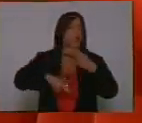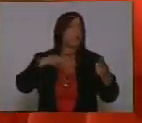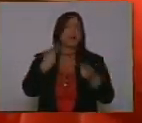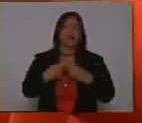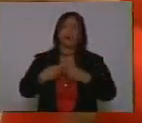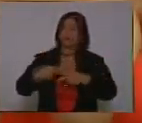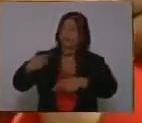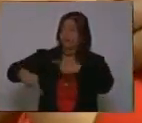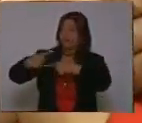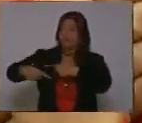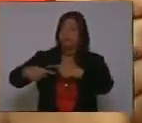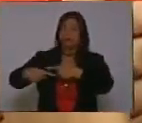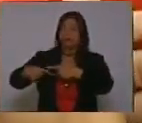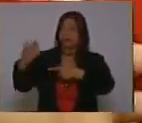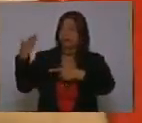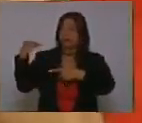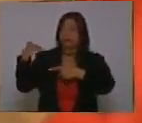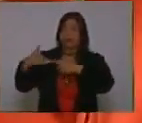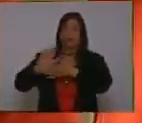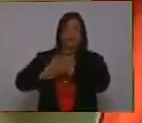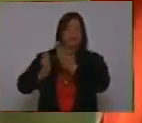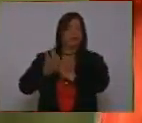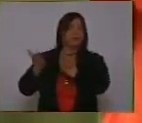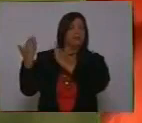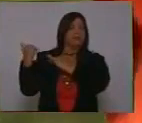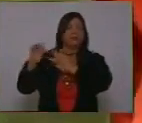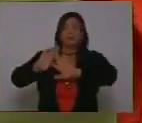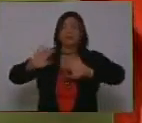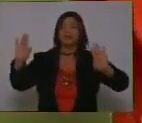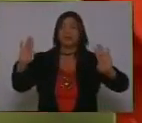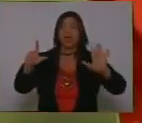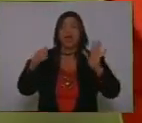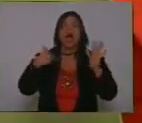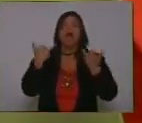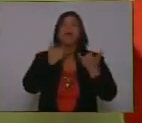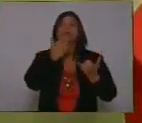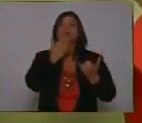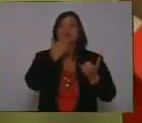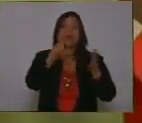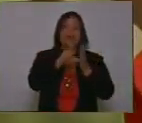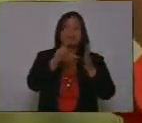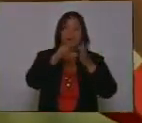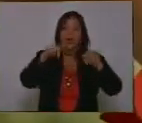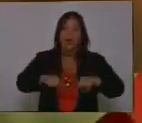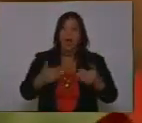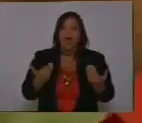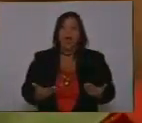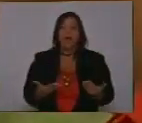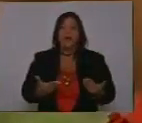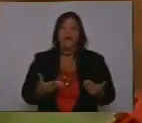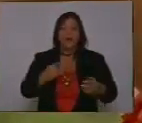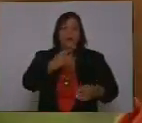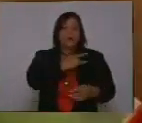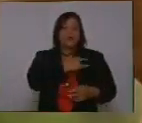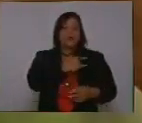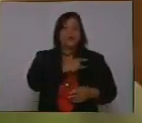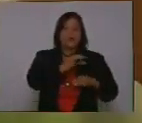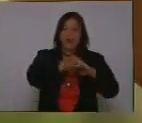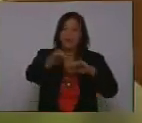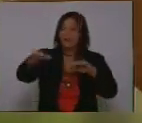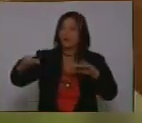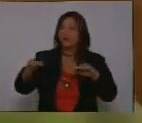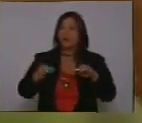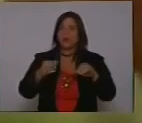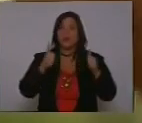generaciones sean como la nuestra, que tuvieron un liceo cerca de su casa, que tuvieron una universidad municipalizada en